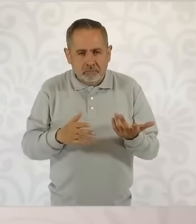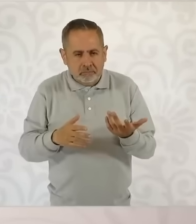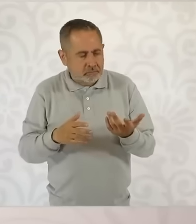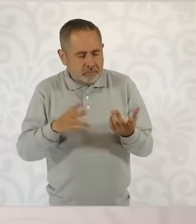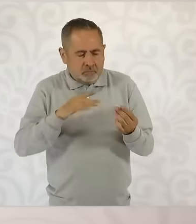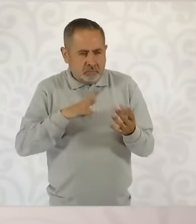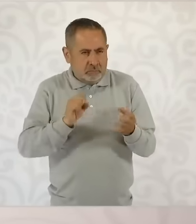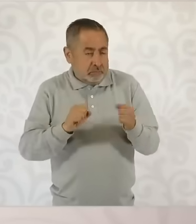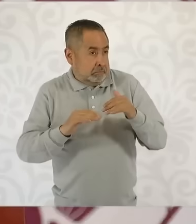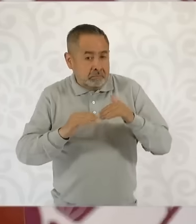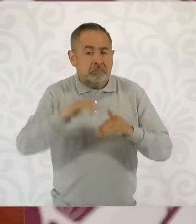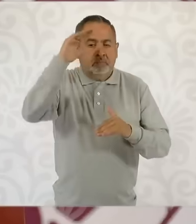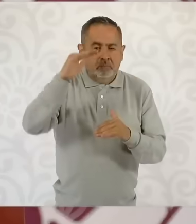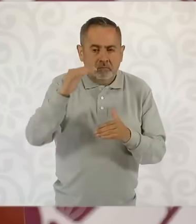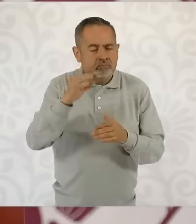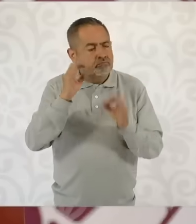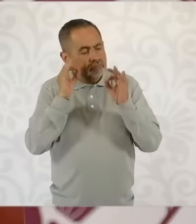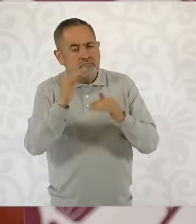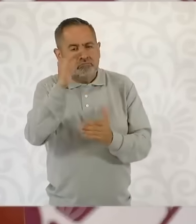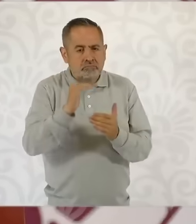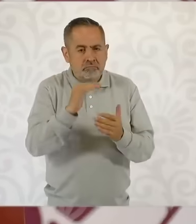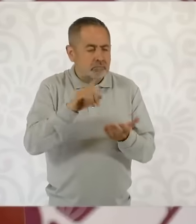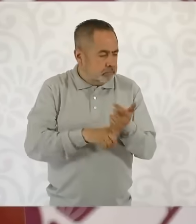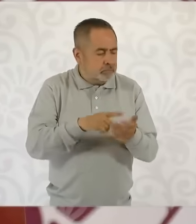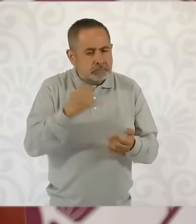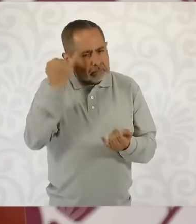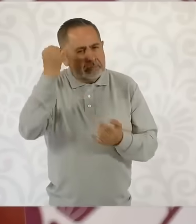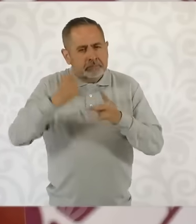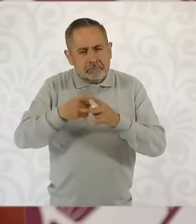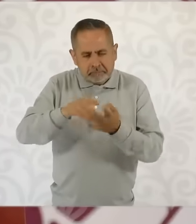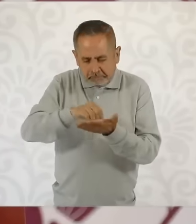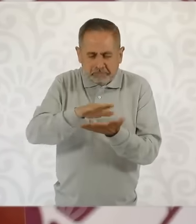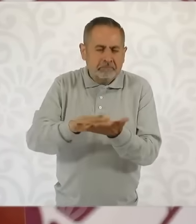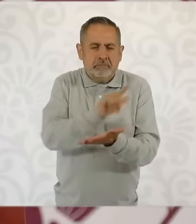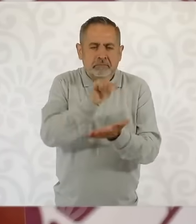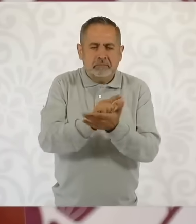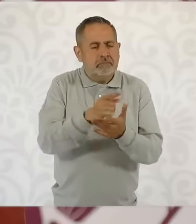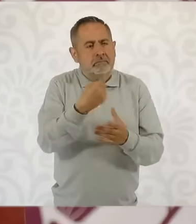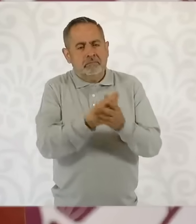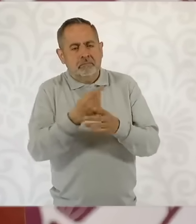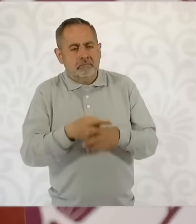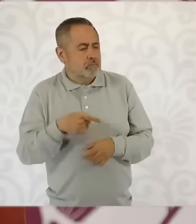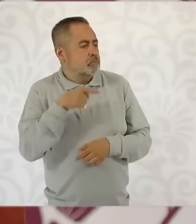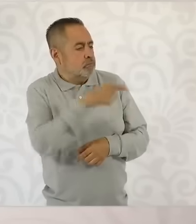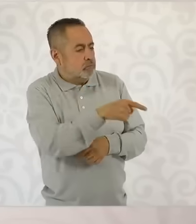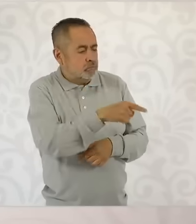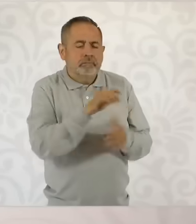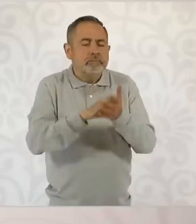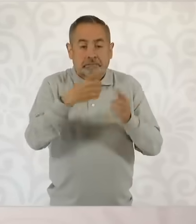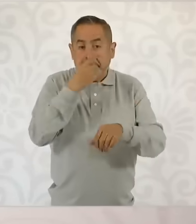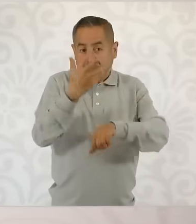esas cantidades. Son unas cantidades imaginarias que están puestas en una ley que dice, bueno, si tú le